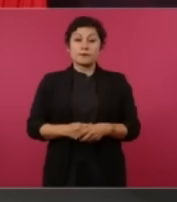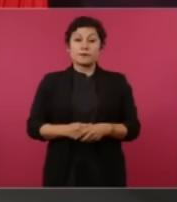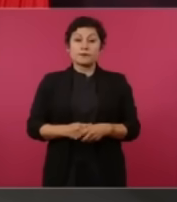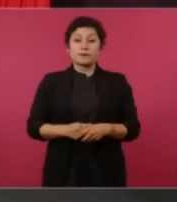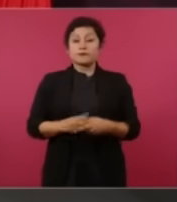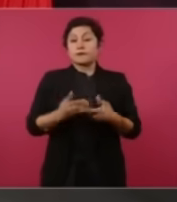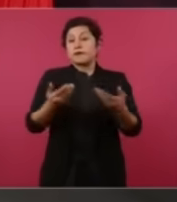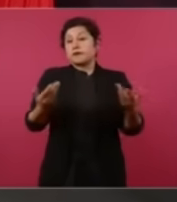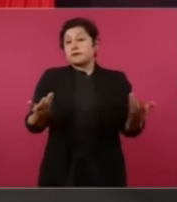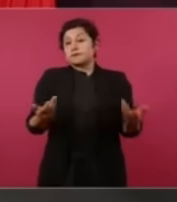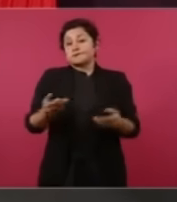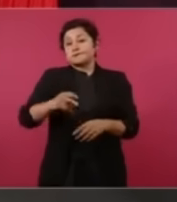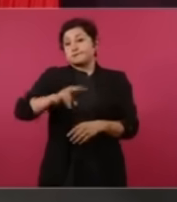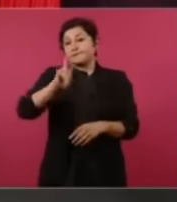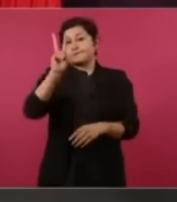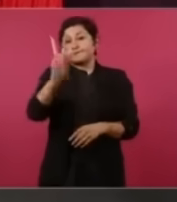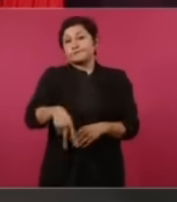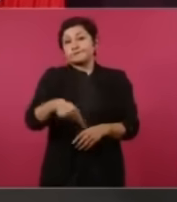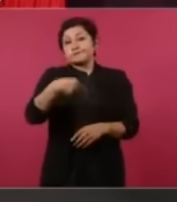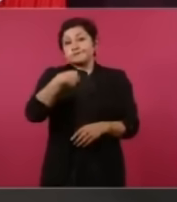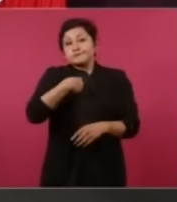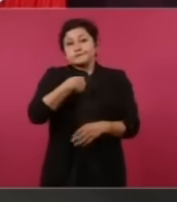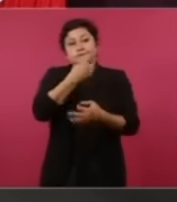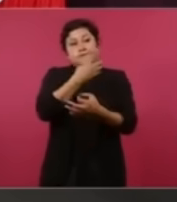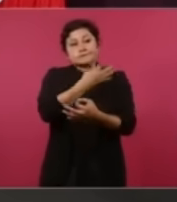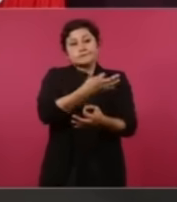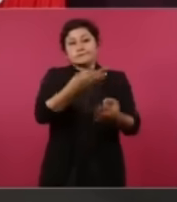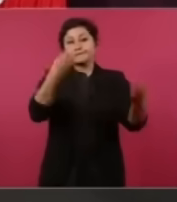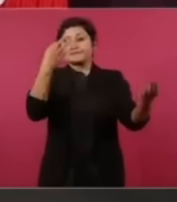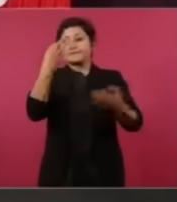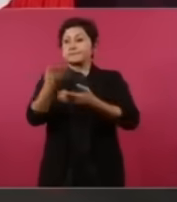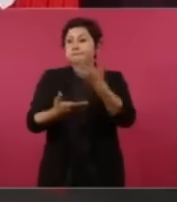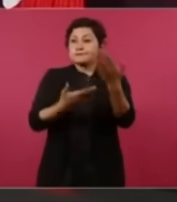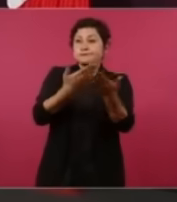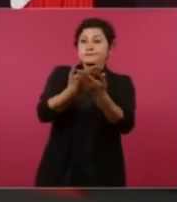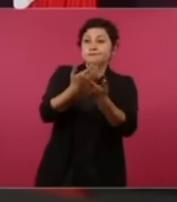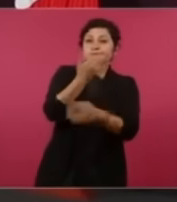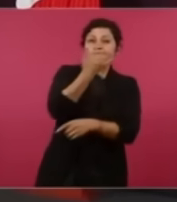ofrecerles disculpas a todos estos actores y decirles algo